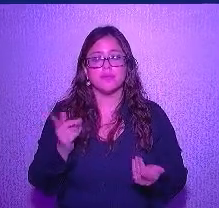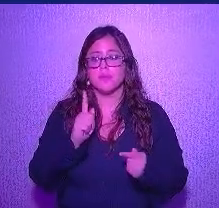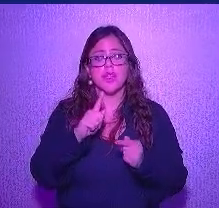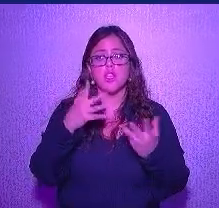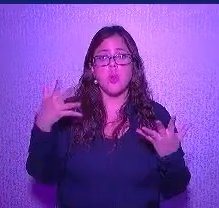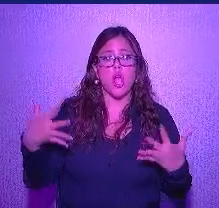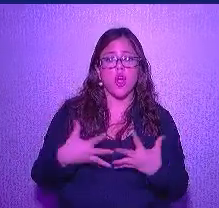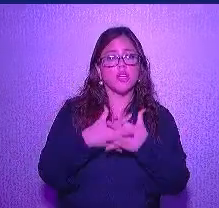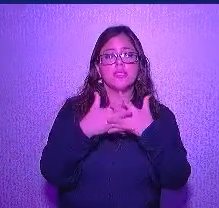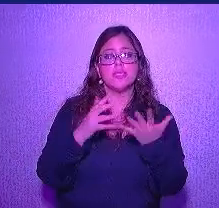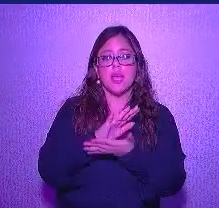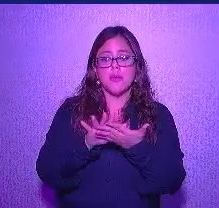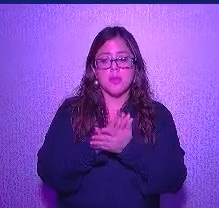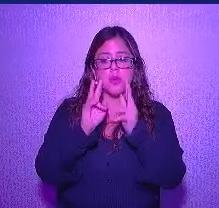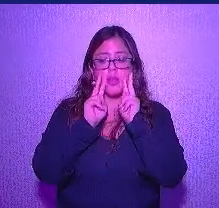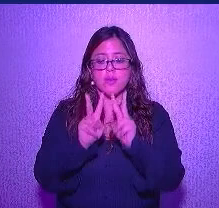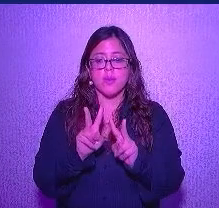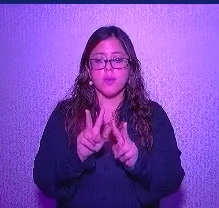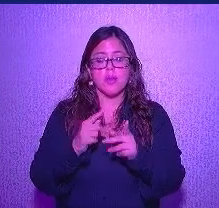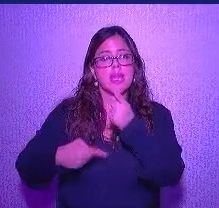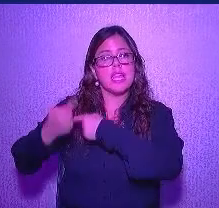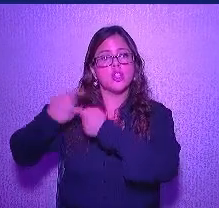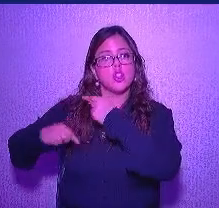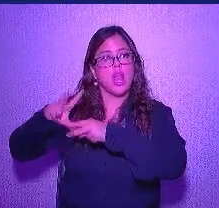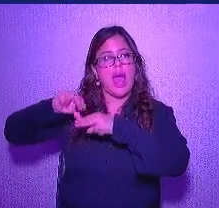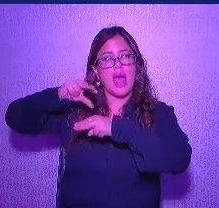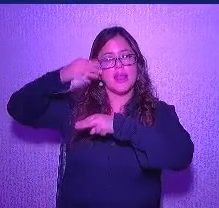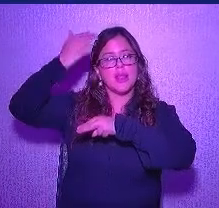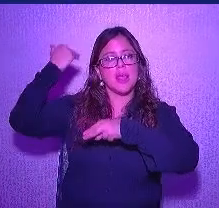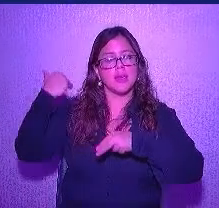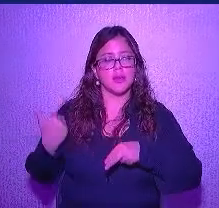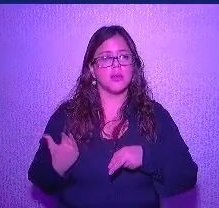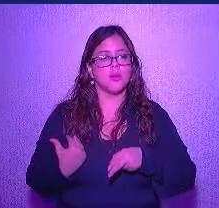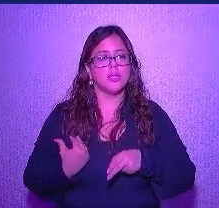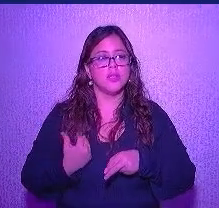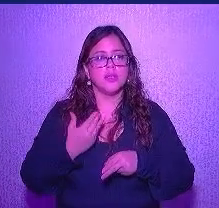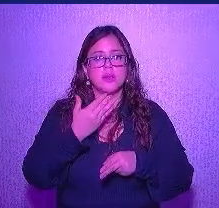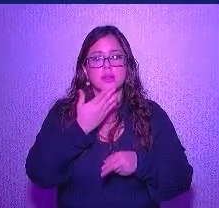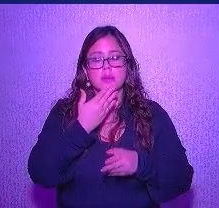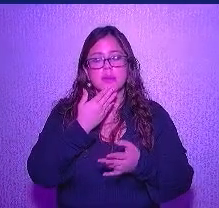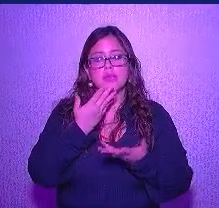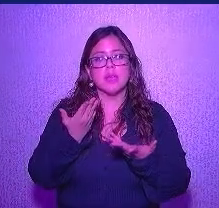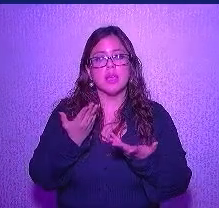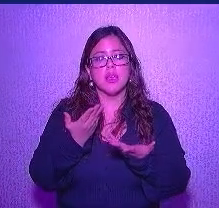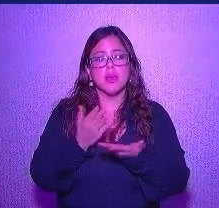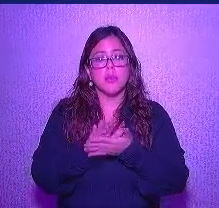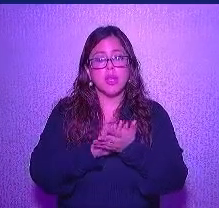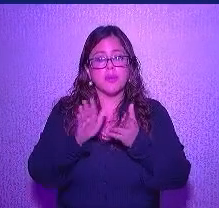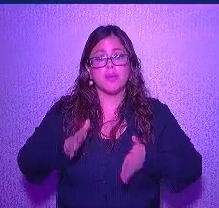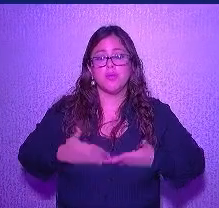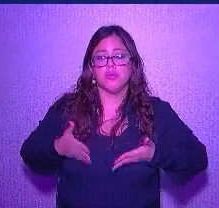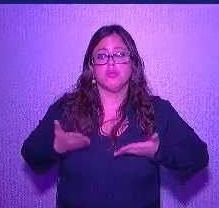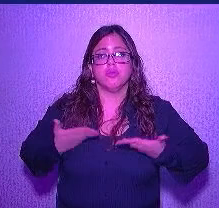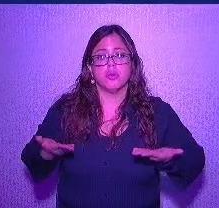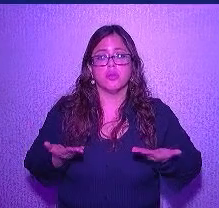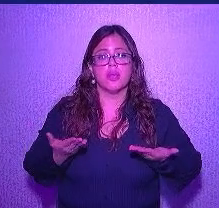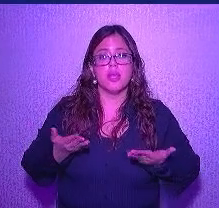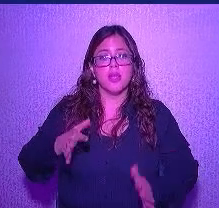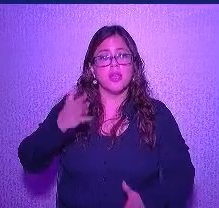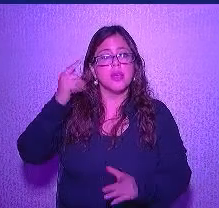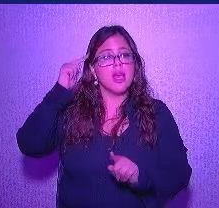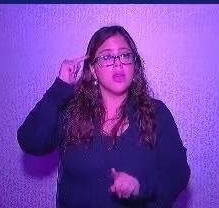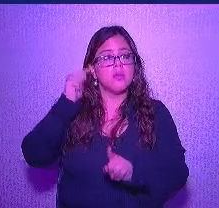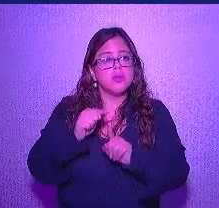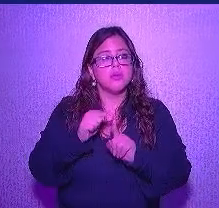veíamos Ah historias mitológicas no no cuentos mitológicos como una inspiración a obtener una visión del más